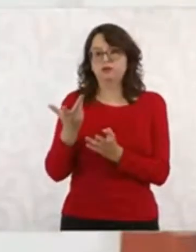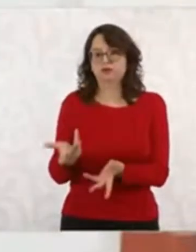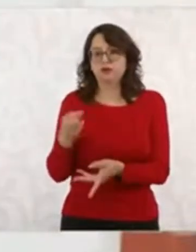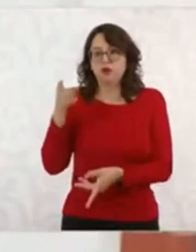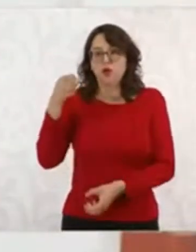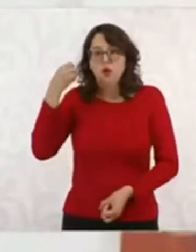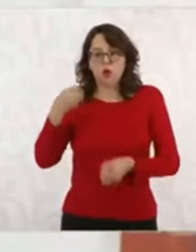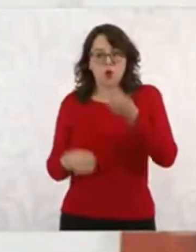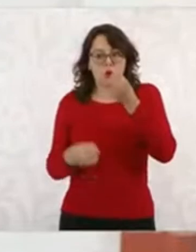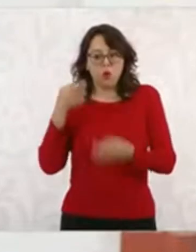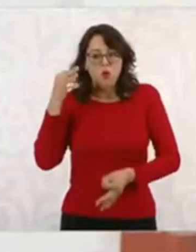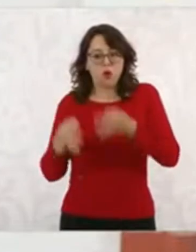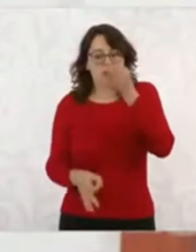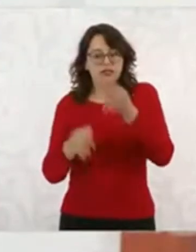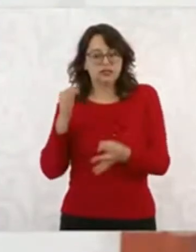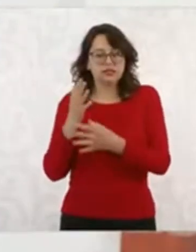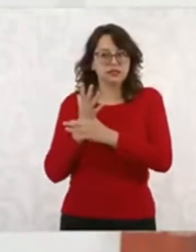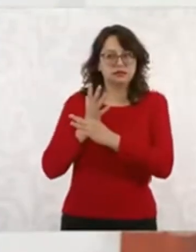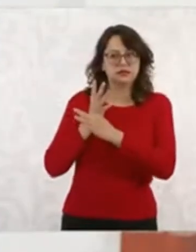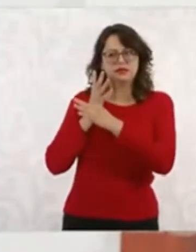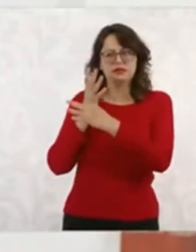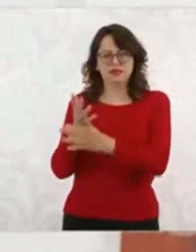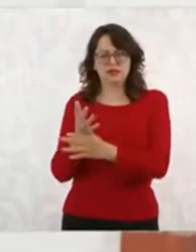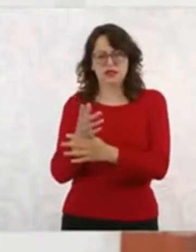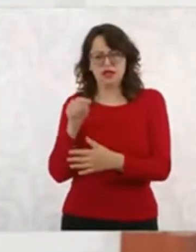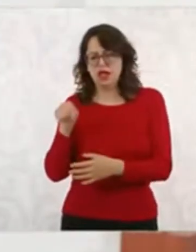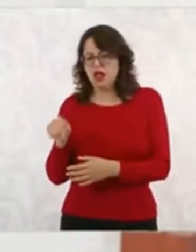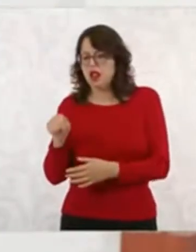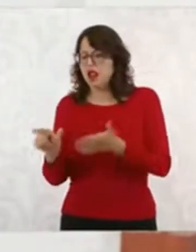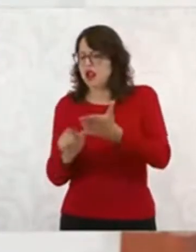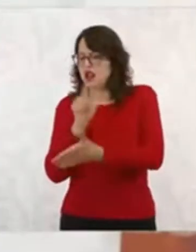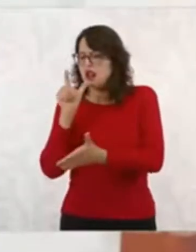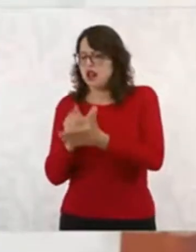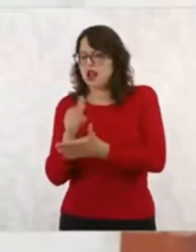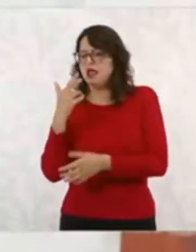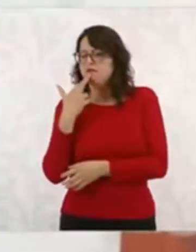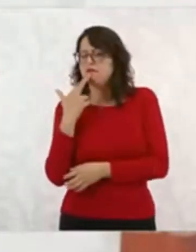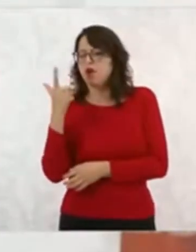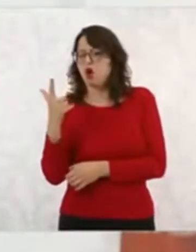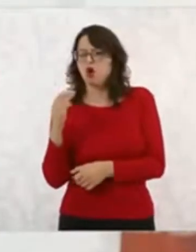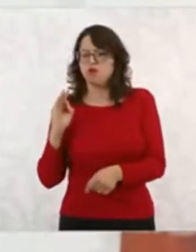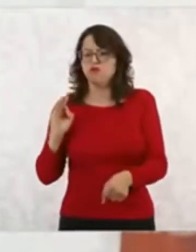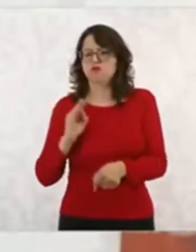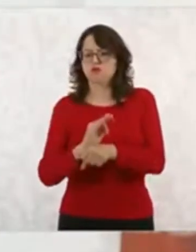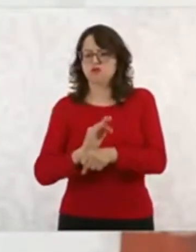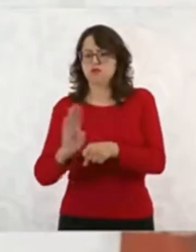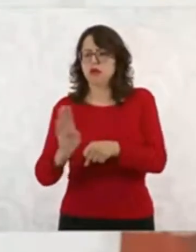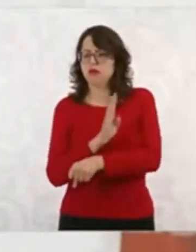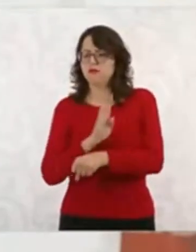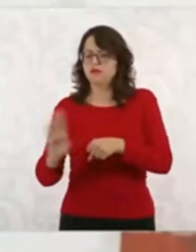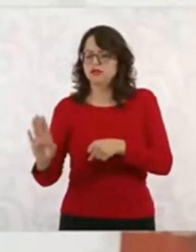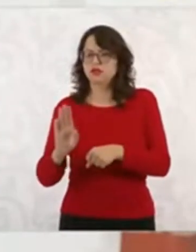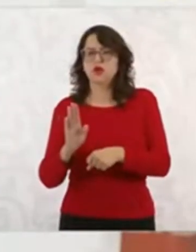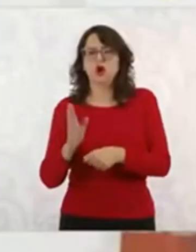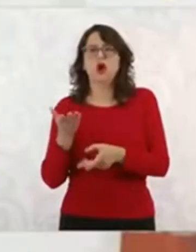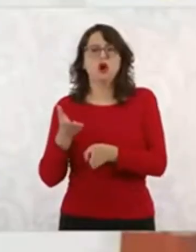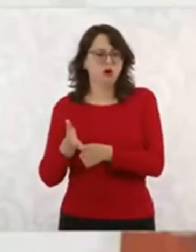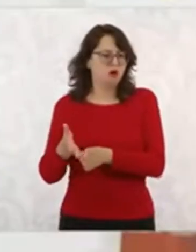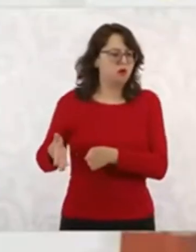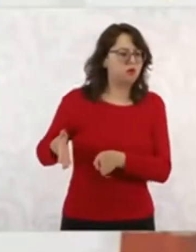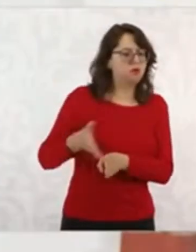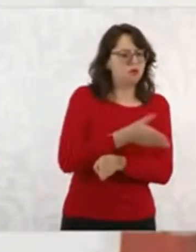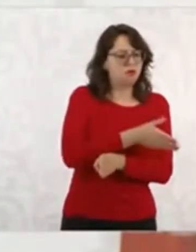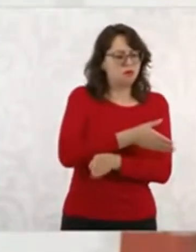etapas sucesivas o se aplica la ley anterior? Pero sí determina, como parece que